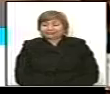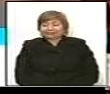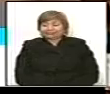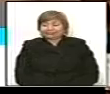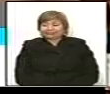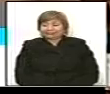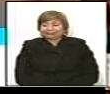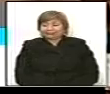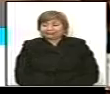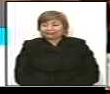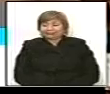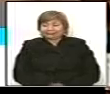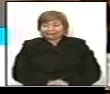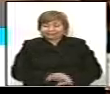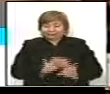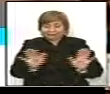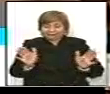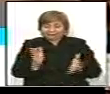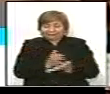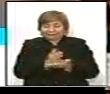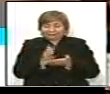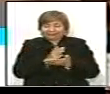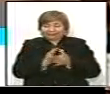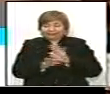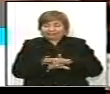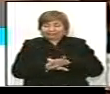Muy bien, ¿ya tuvieron tiempo para compartir un poquito?